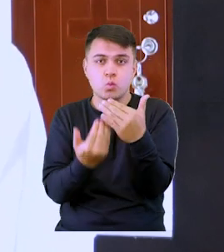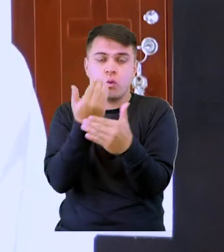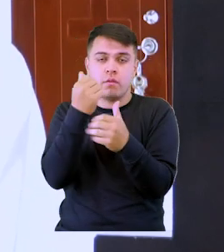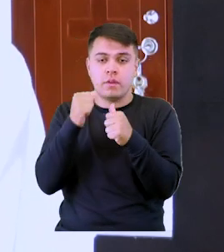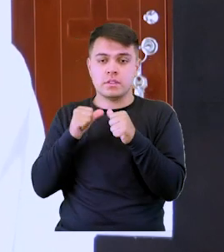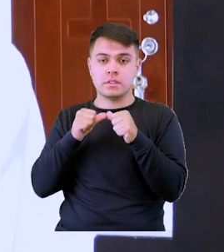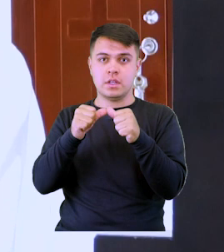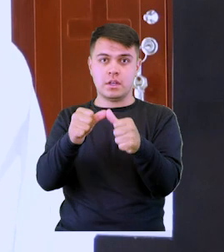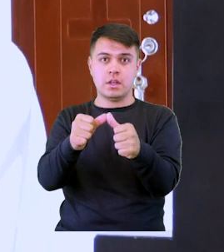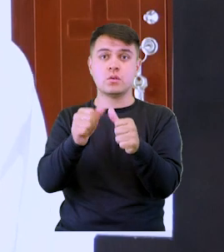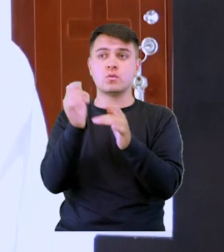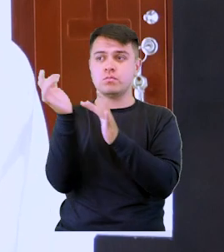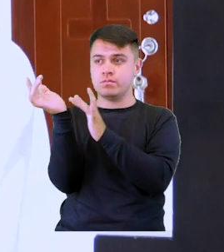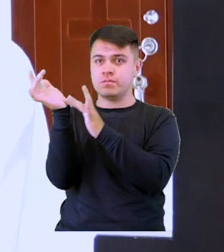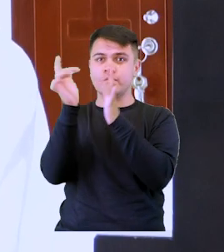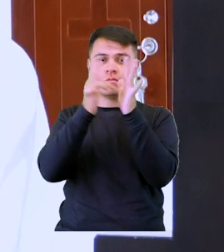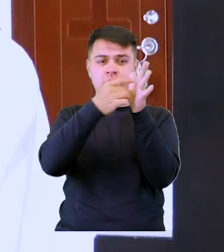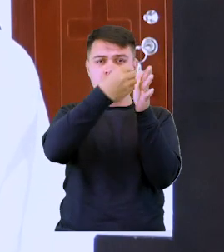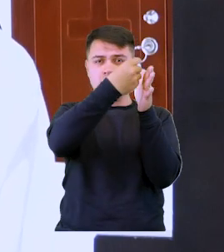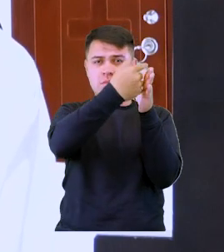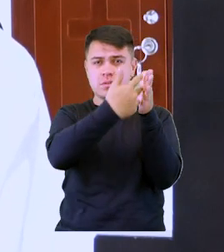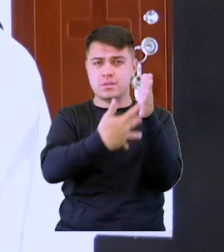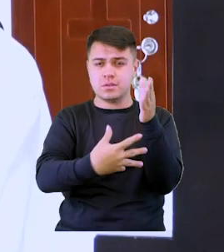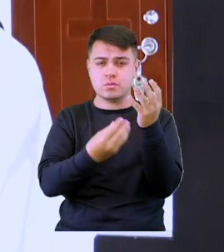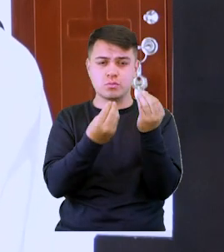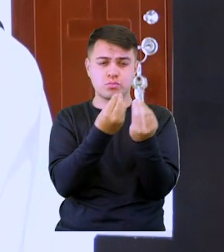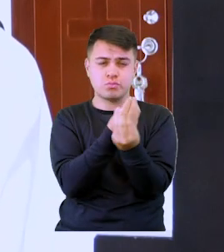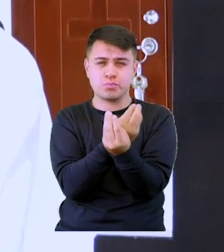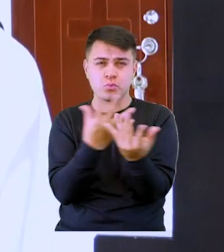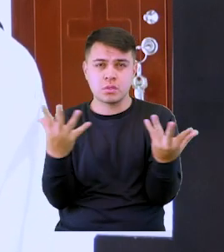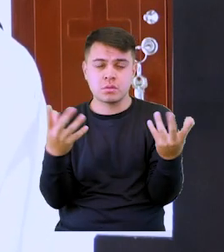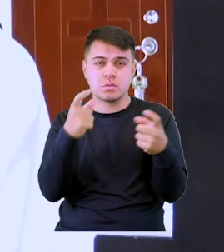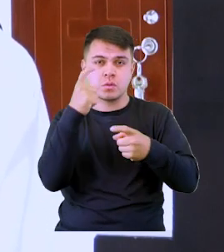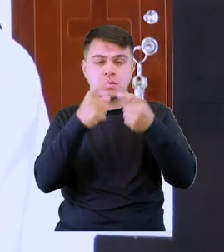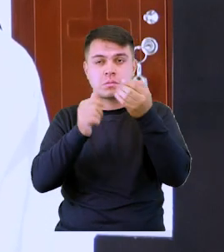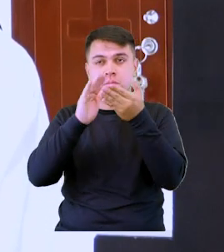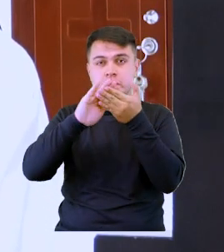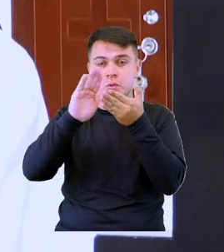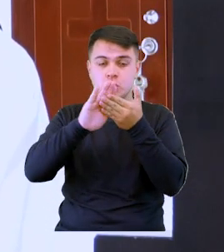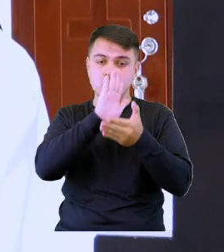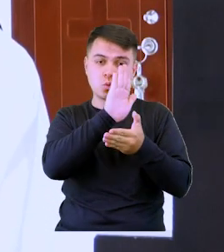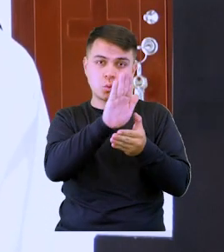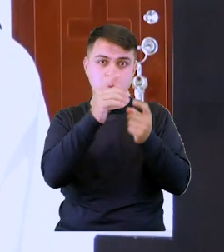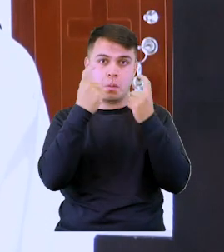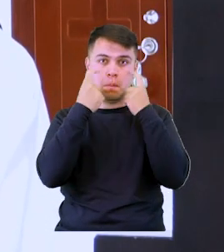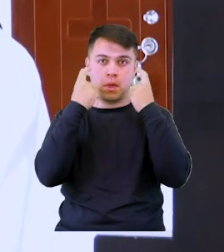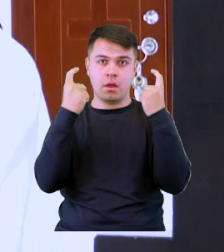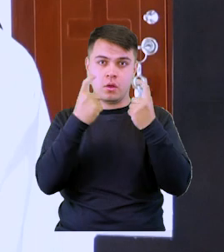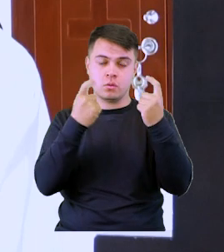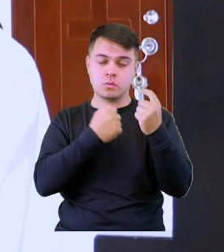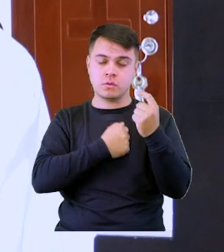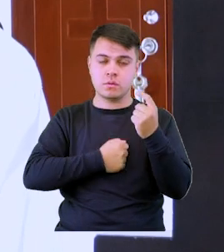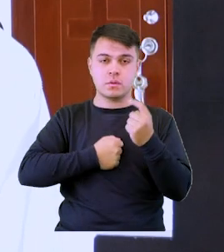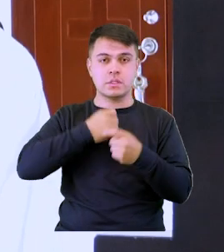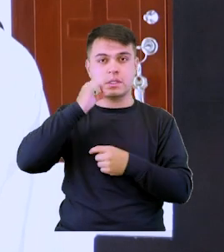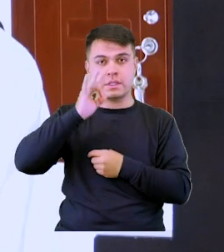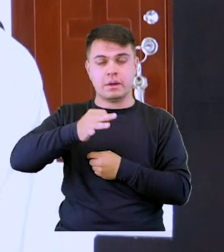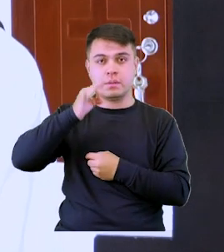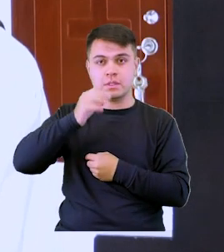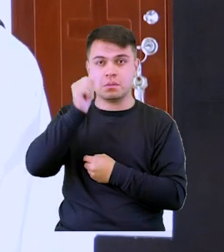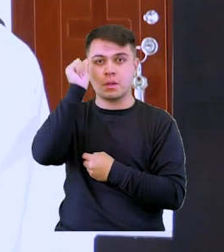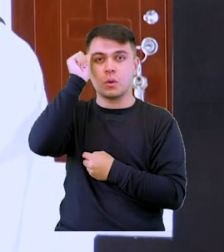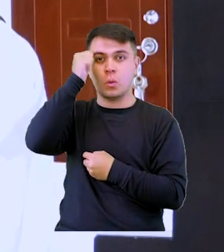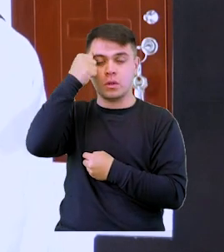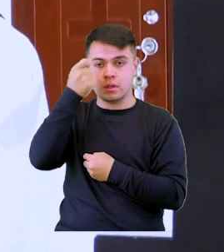eterna, que será derramada por ustedes y por muchos para el perdón de los pecados. Hagan esto en